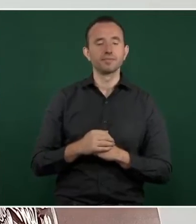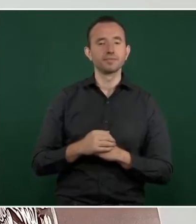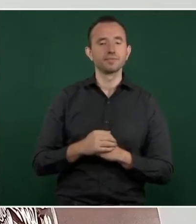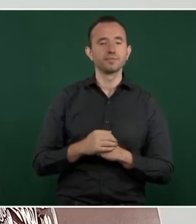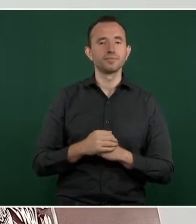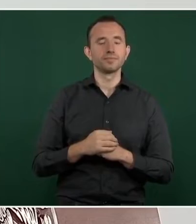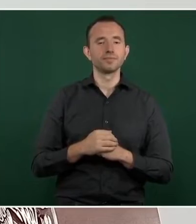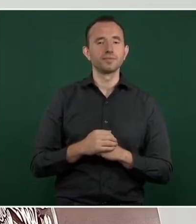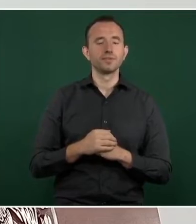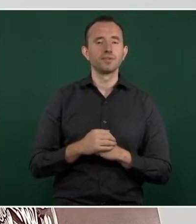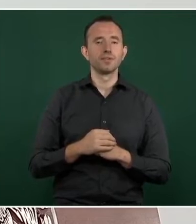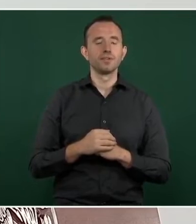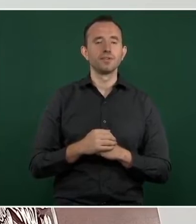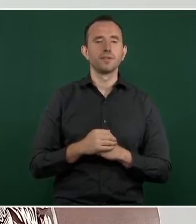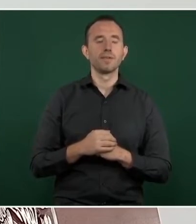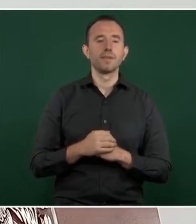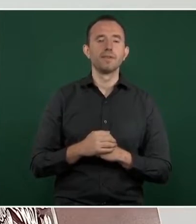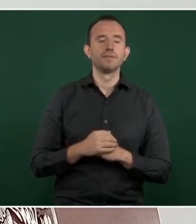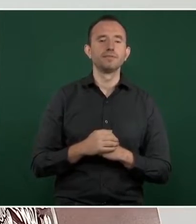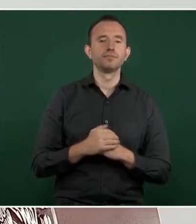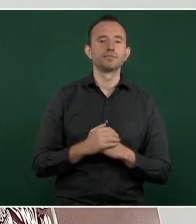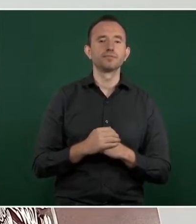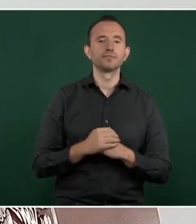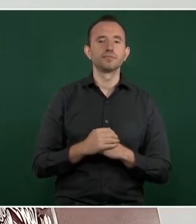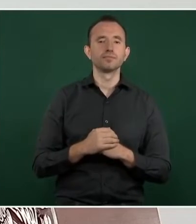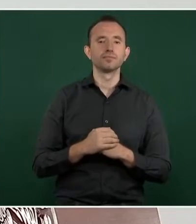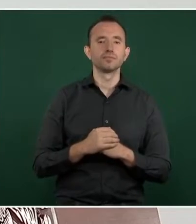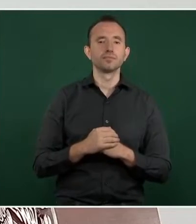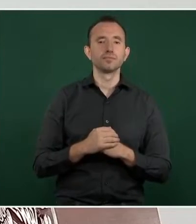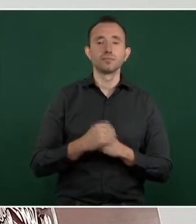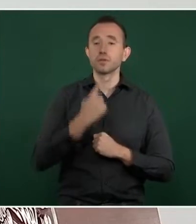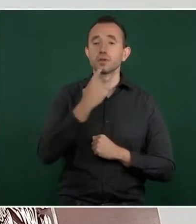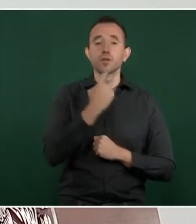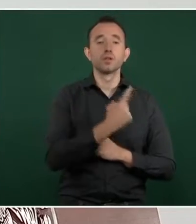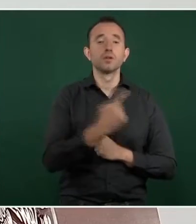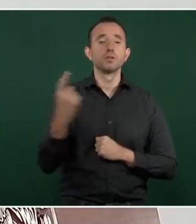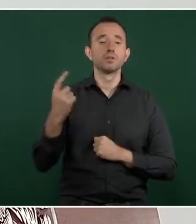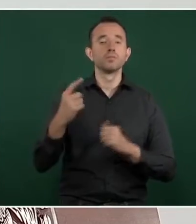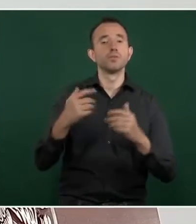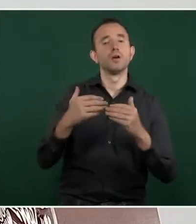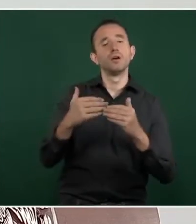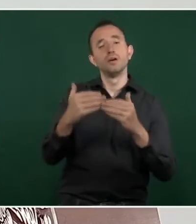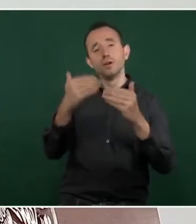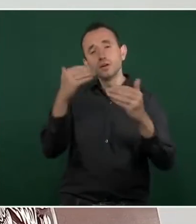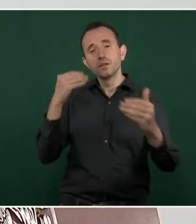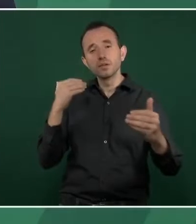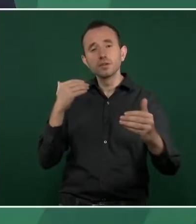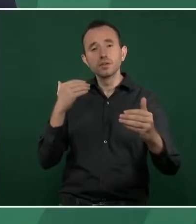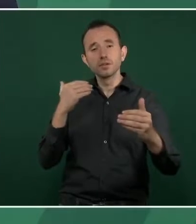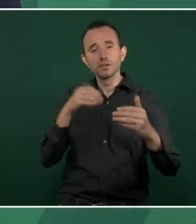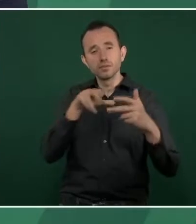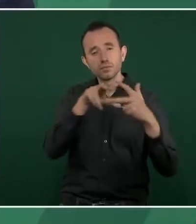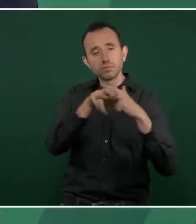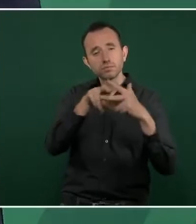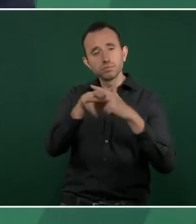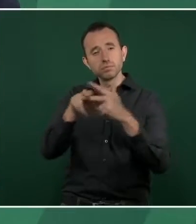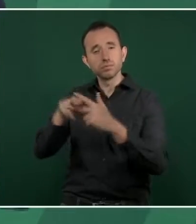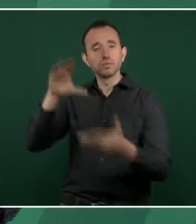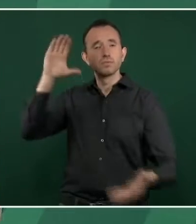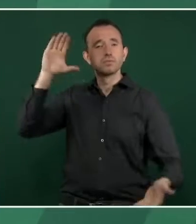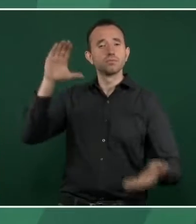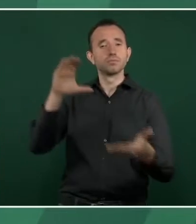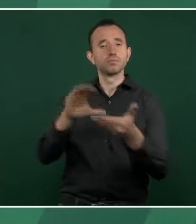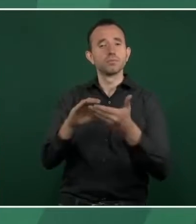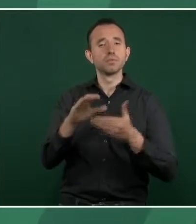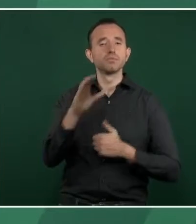Decían que no íbamos a poder con los homicidios. Ahí vamos. Ay, que no servía